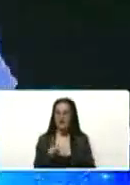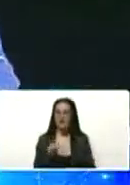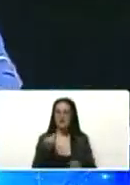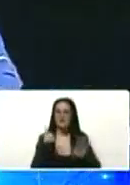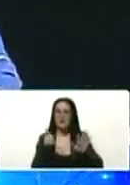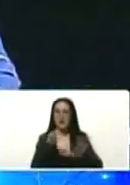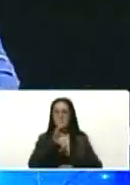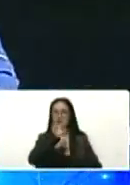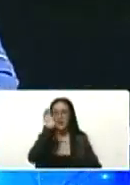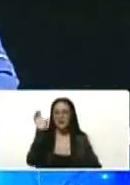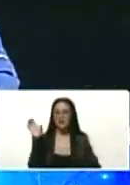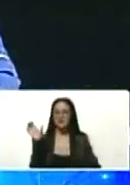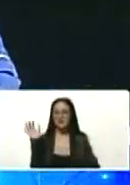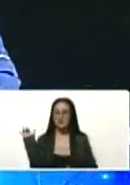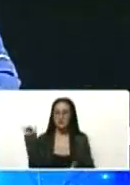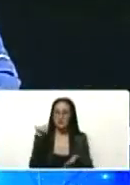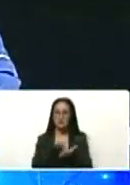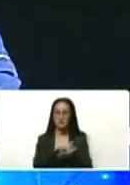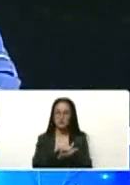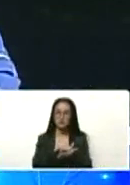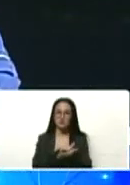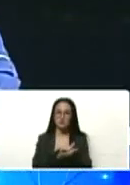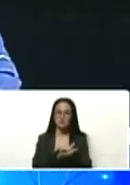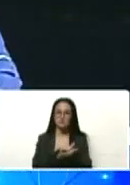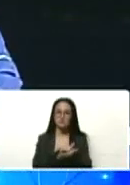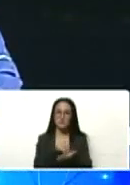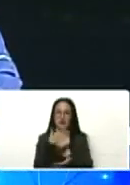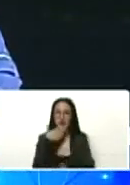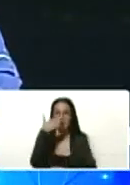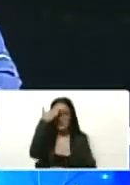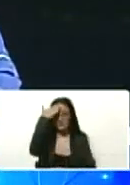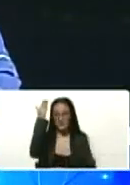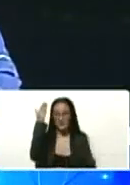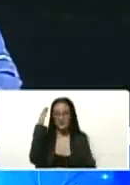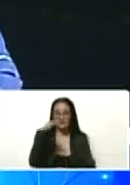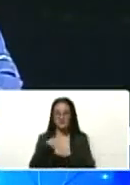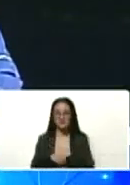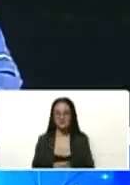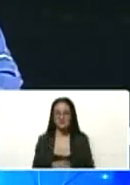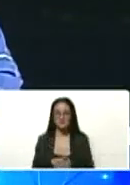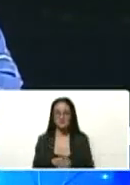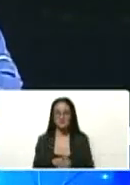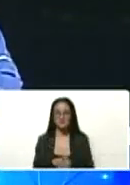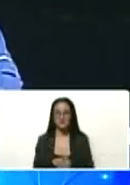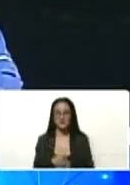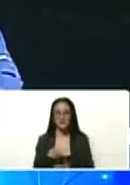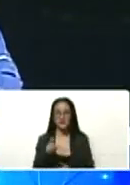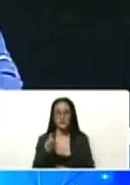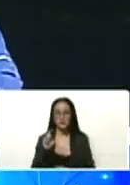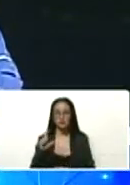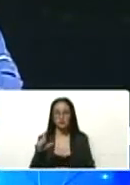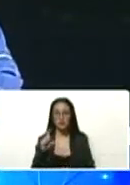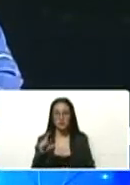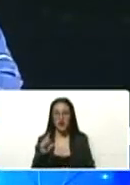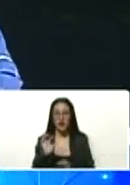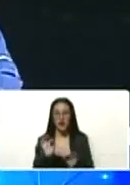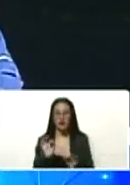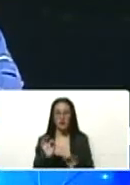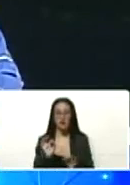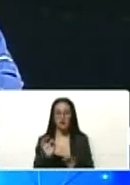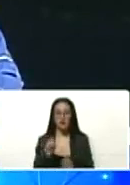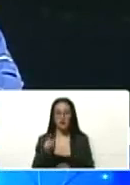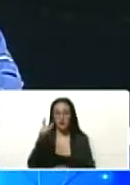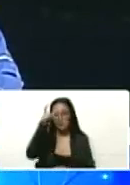países, árabes, musulmanes, Turquía,